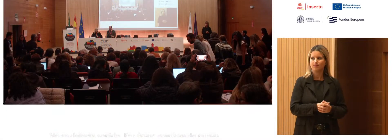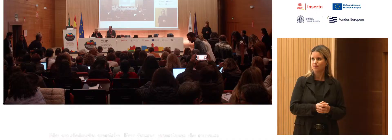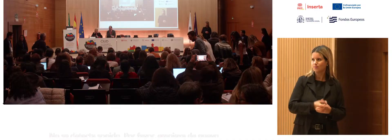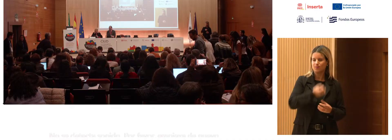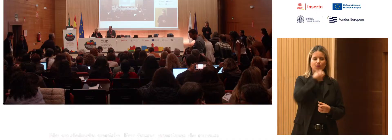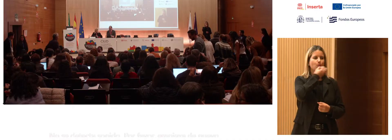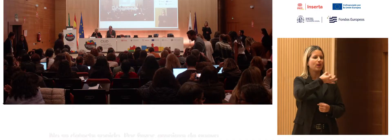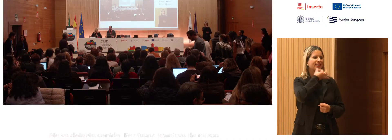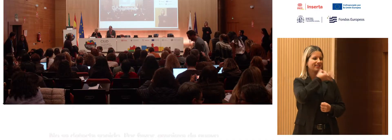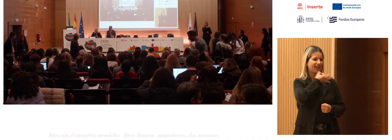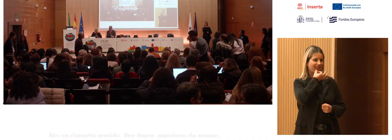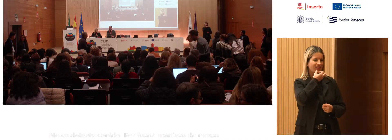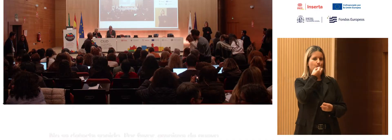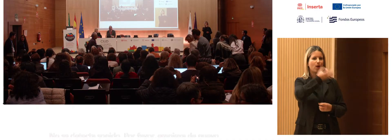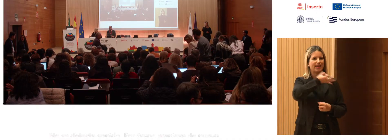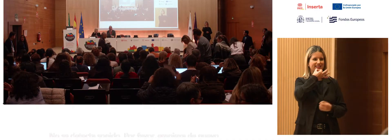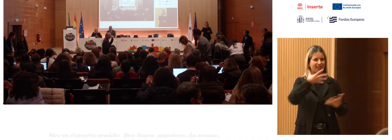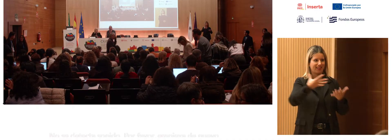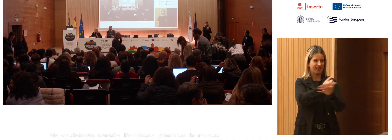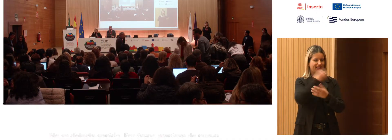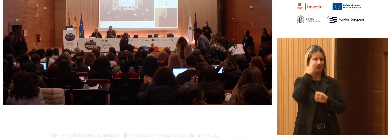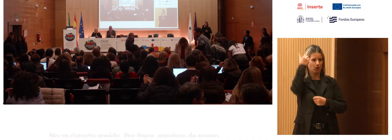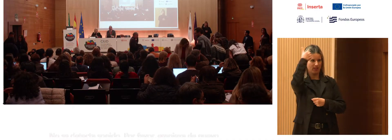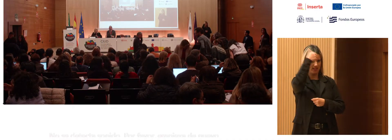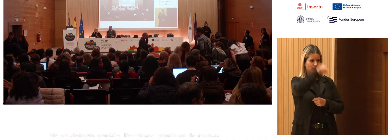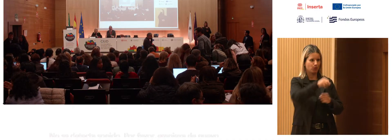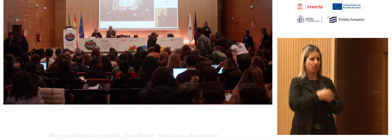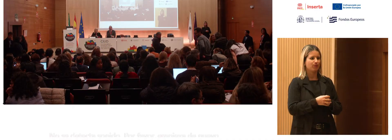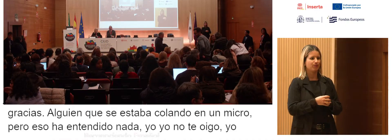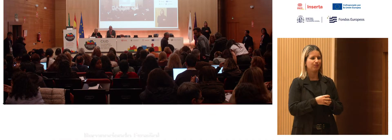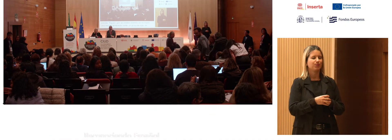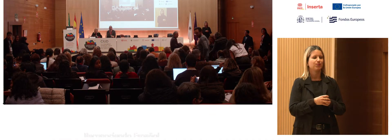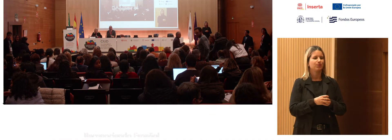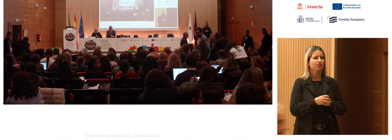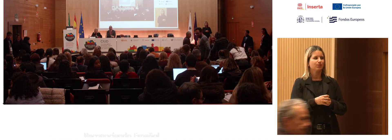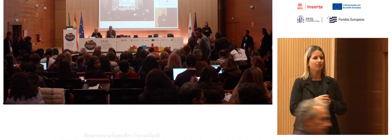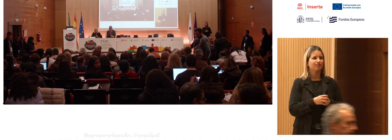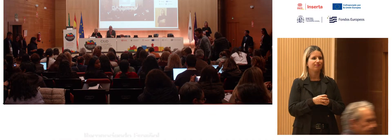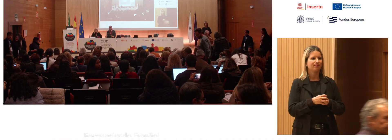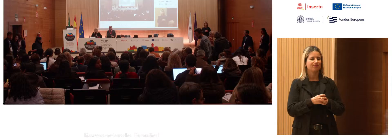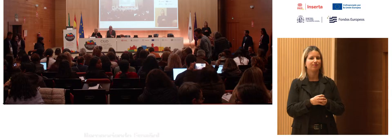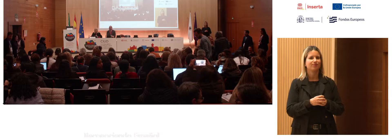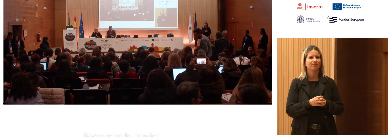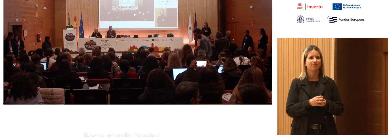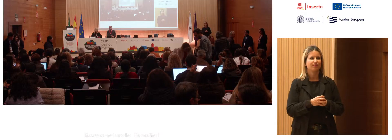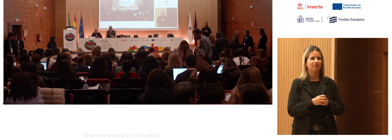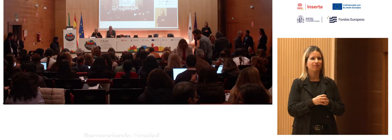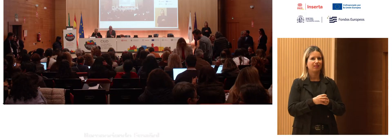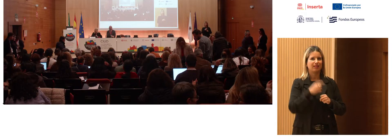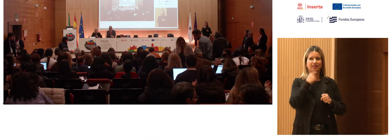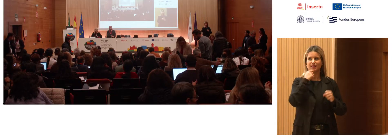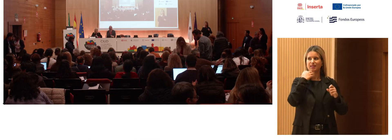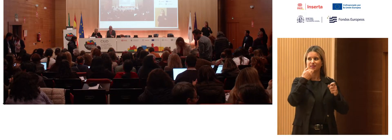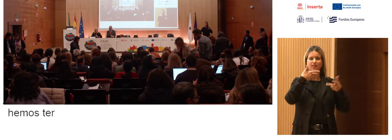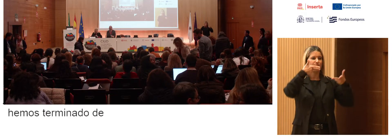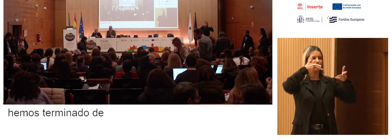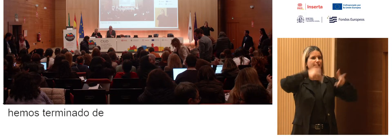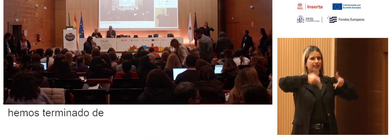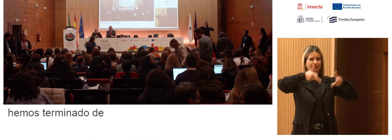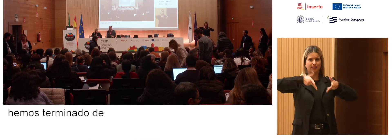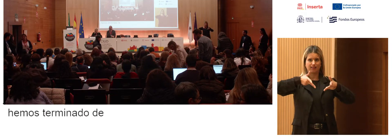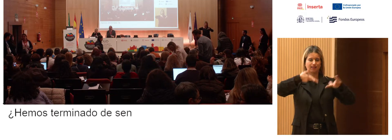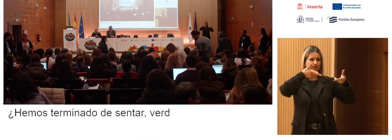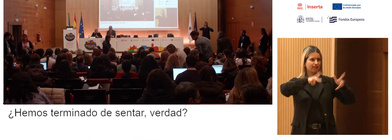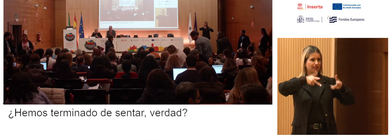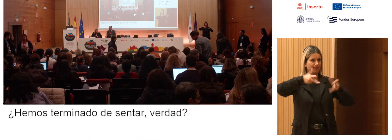Buenas tardes a todas y a todos. Bueno, nos vamos terminando de sentar, ¿verdad?